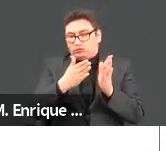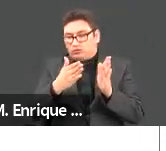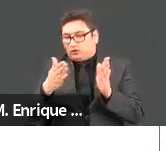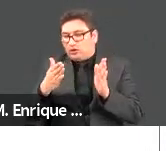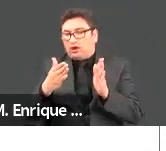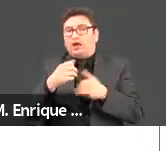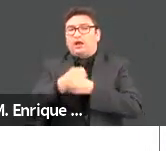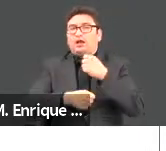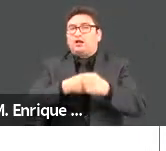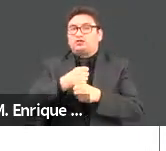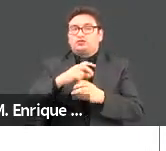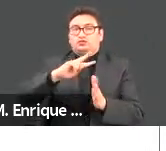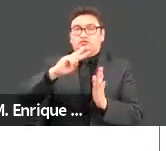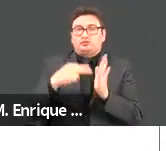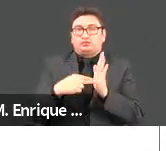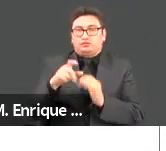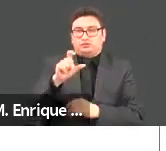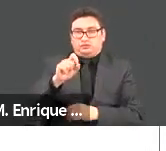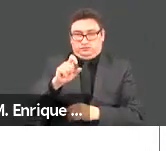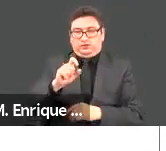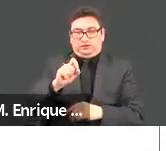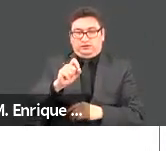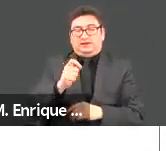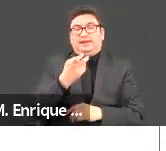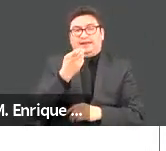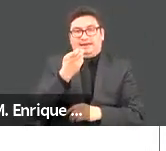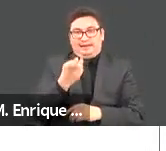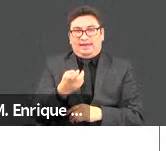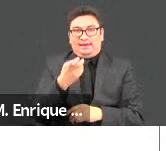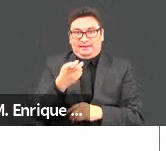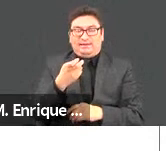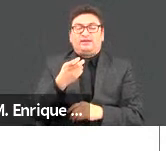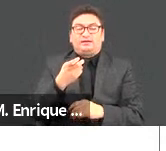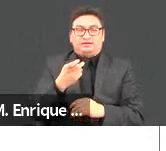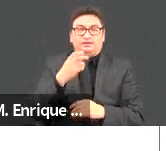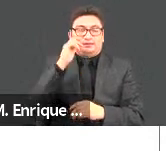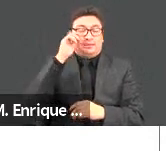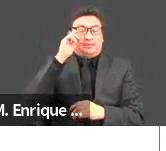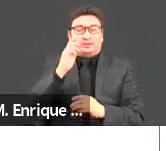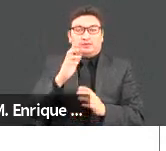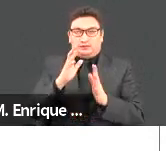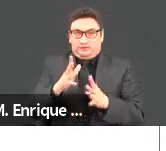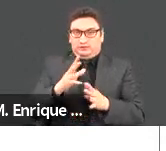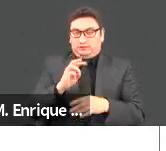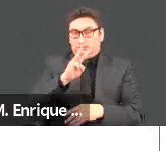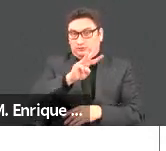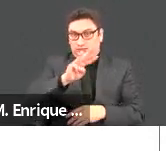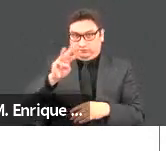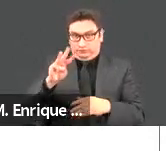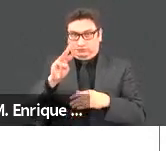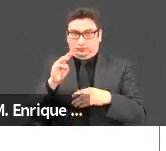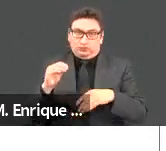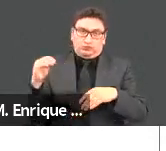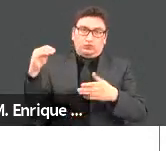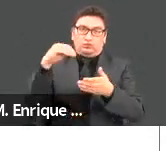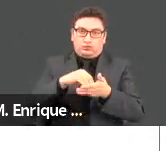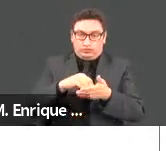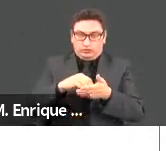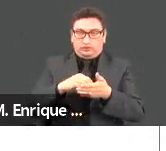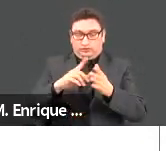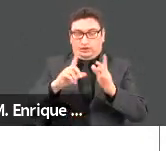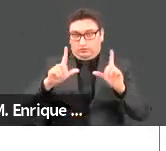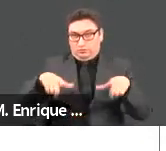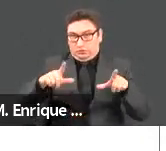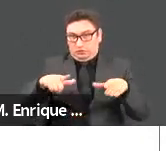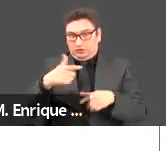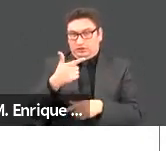año 2020. En este año se incorpora en la página de internet a la Gaceta